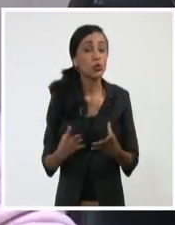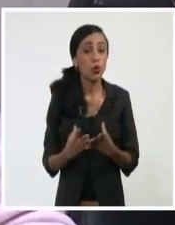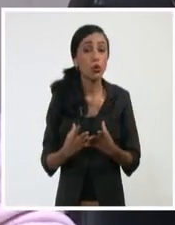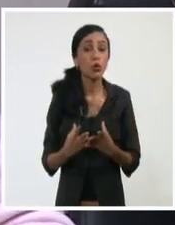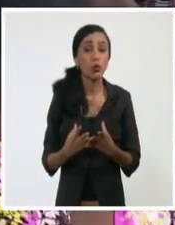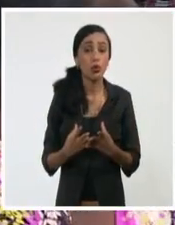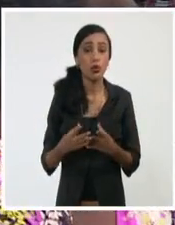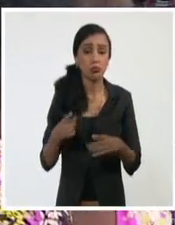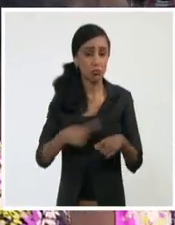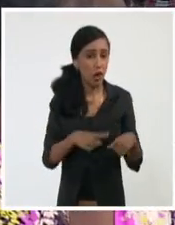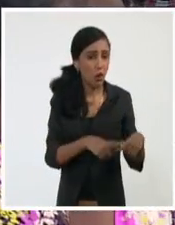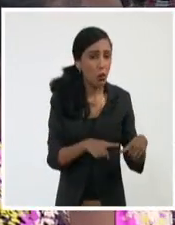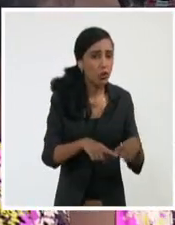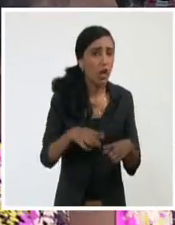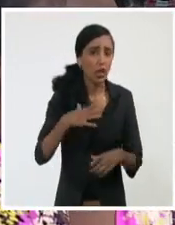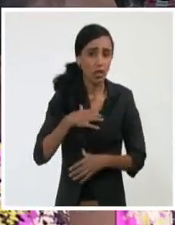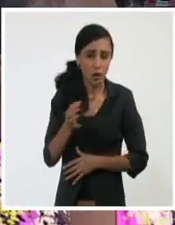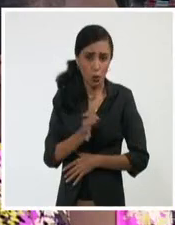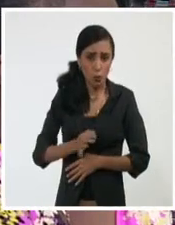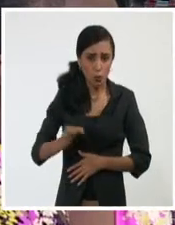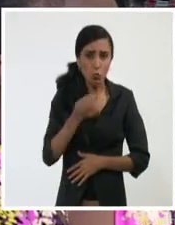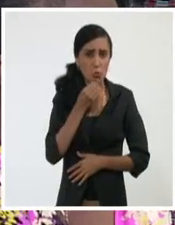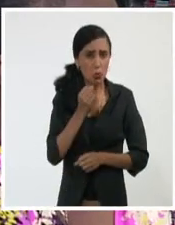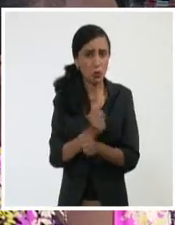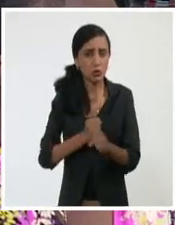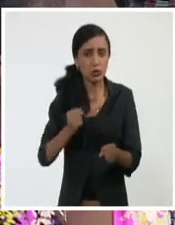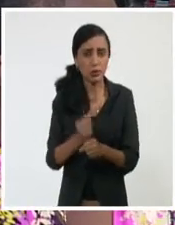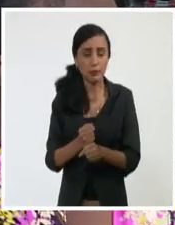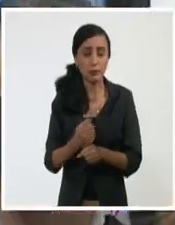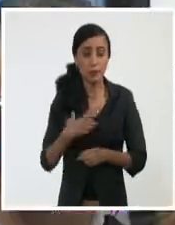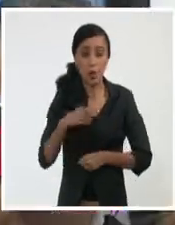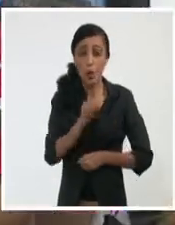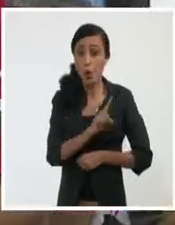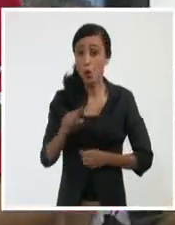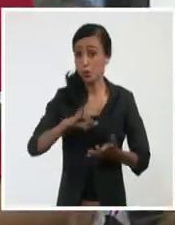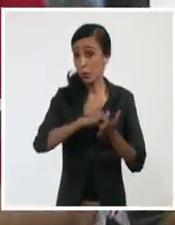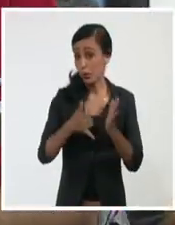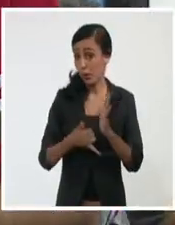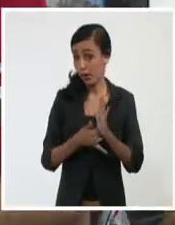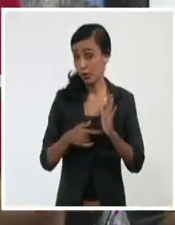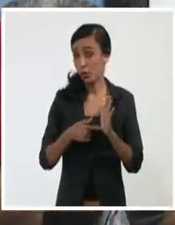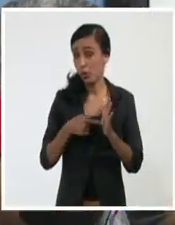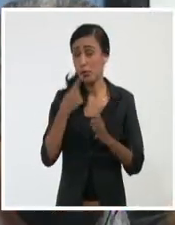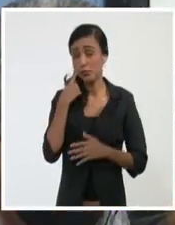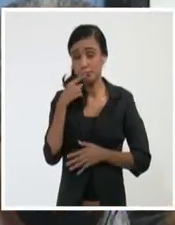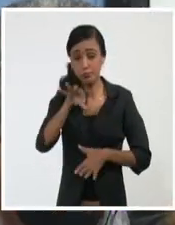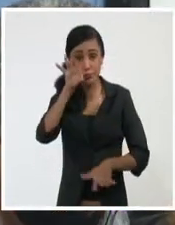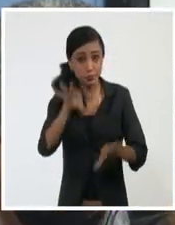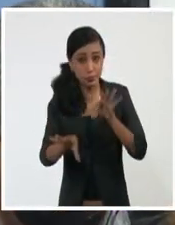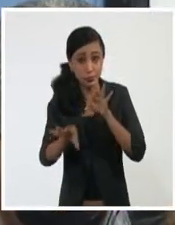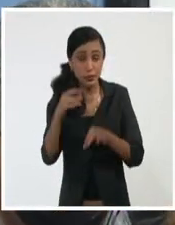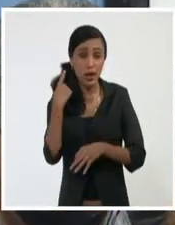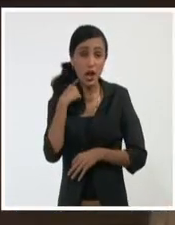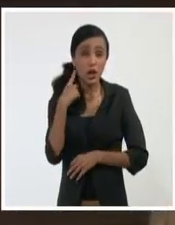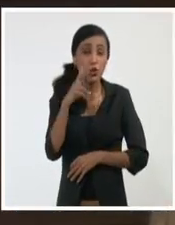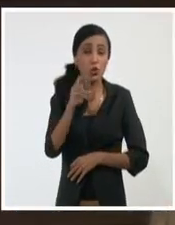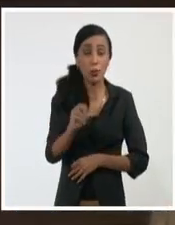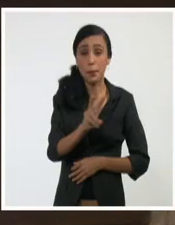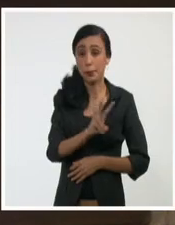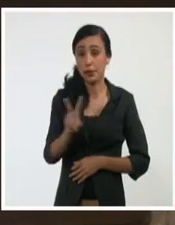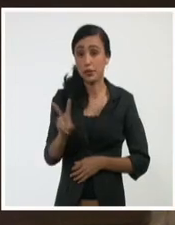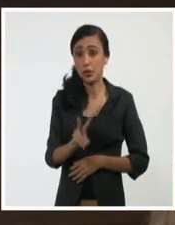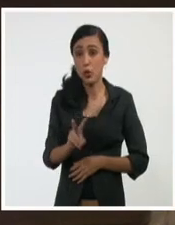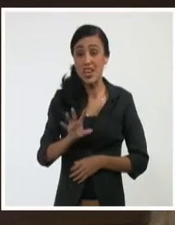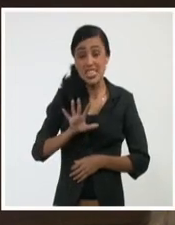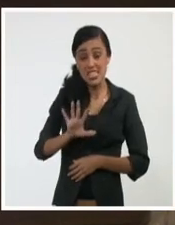tienen los municipios. Se conoció que de 11 proyectos en busca de eficiencia seleccionados para el 2022,